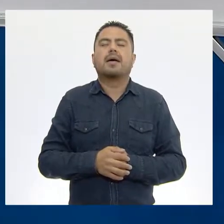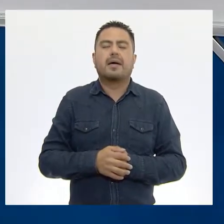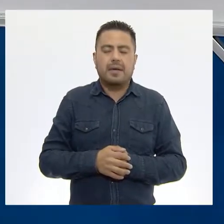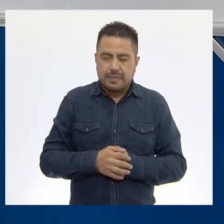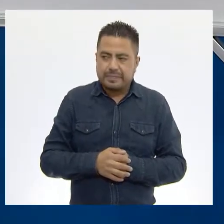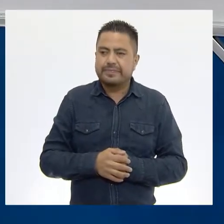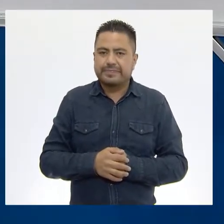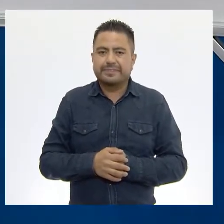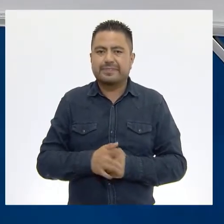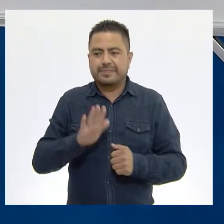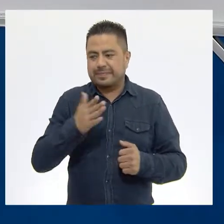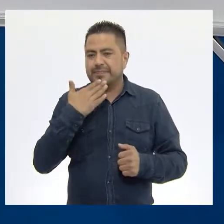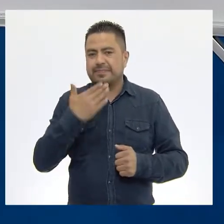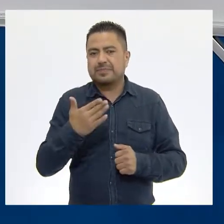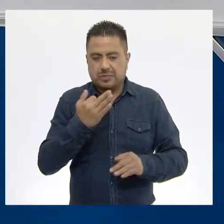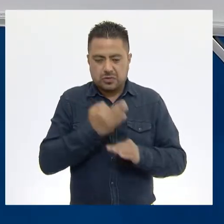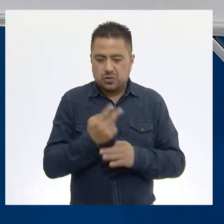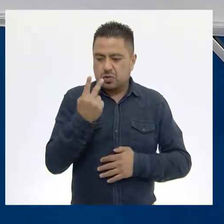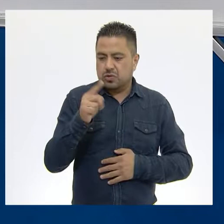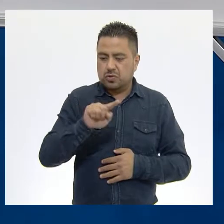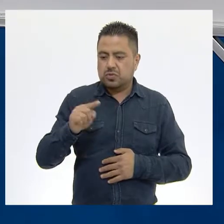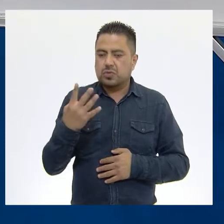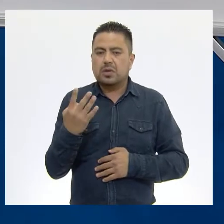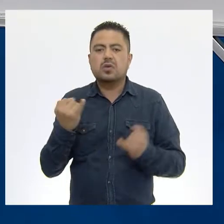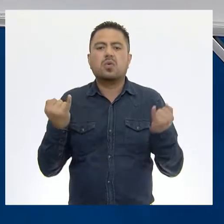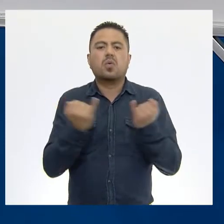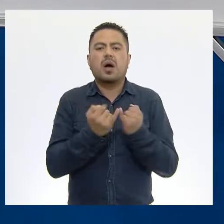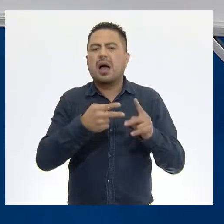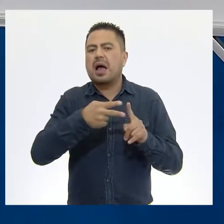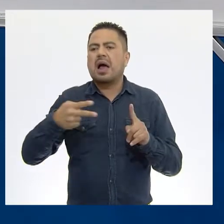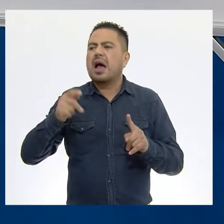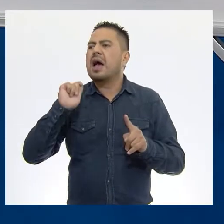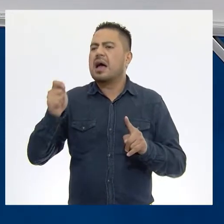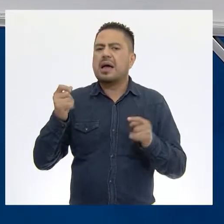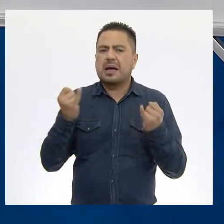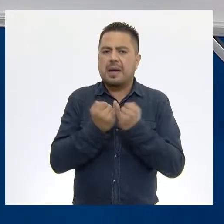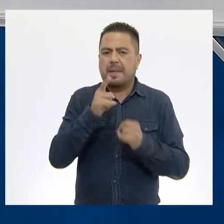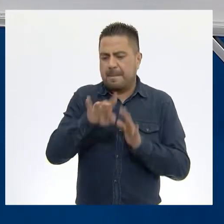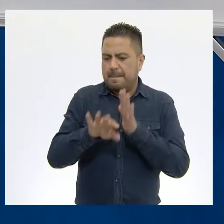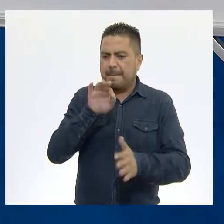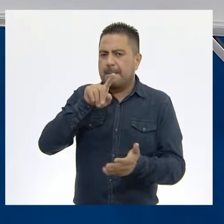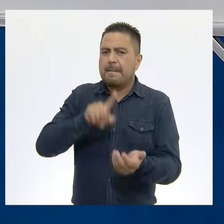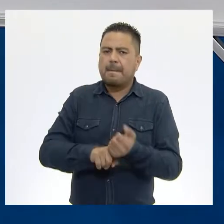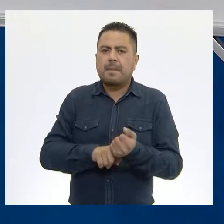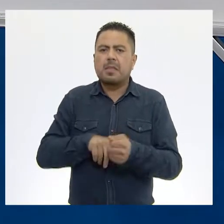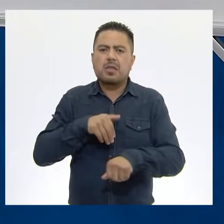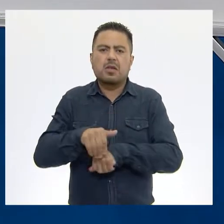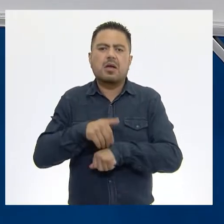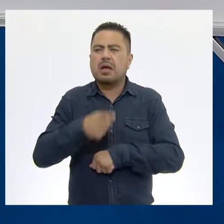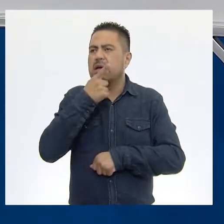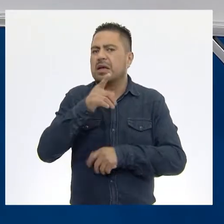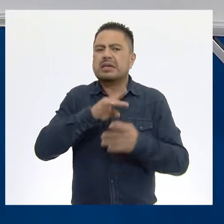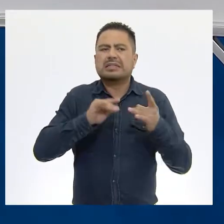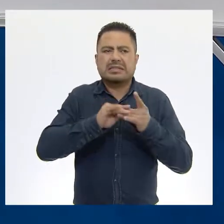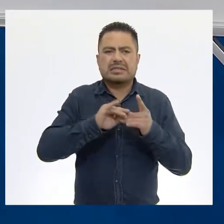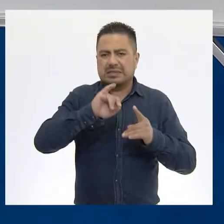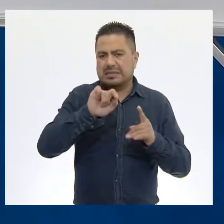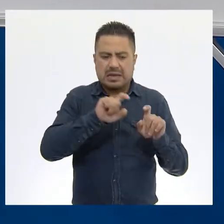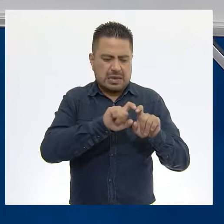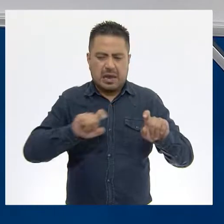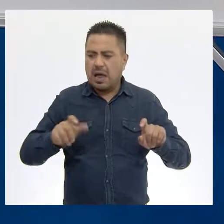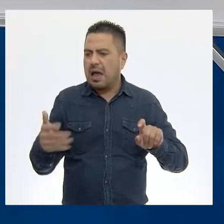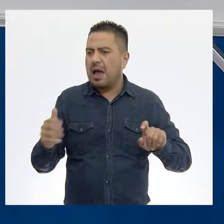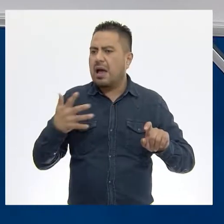Ajá. Muy bien, porque 2 cuartos es igual a... Primero simplifiquémoslo, antes de que ya digamos Sí, de lleno, porque sí. sí ya lo tienes